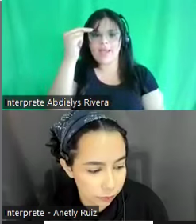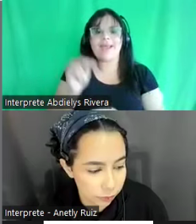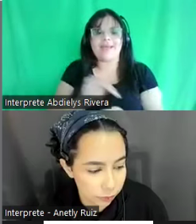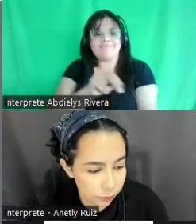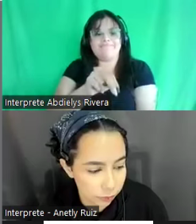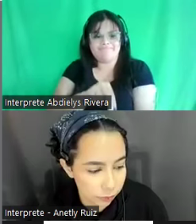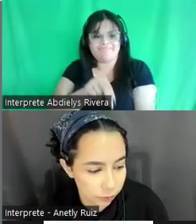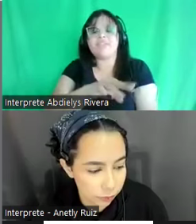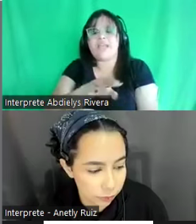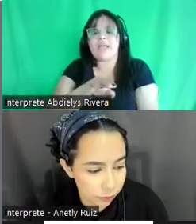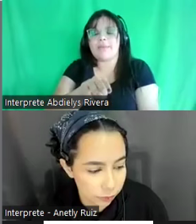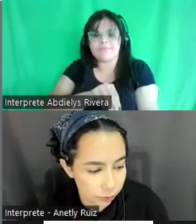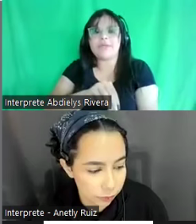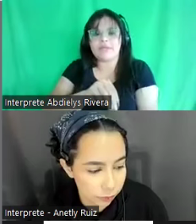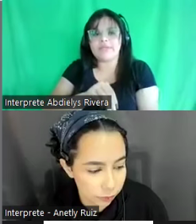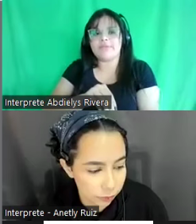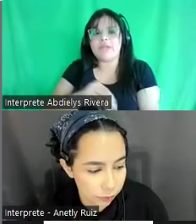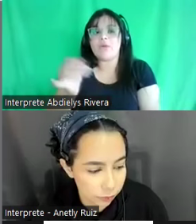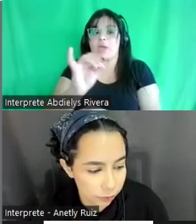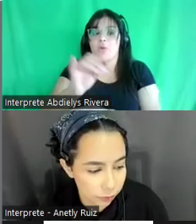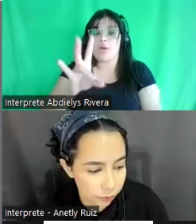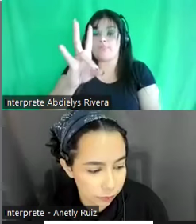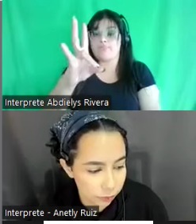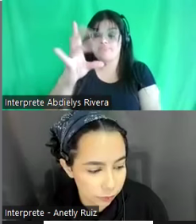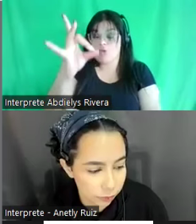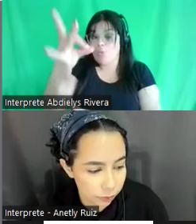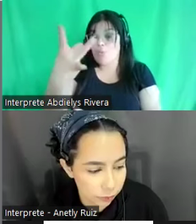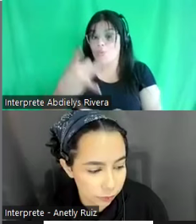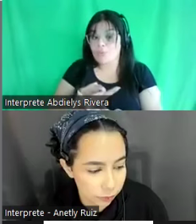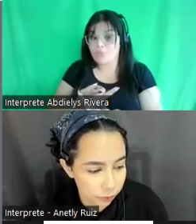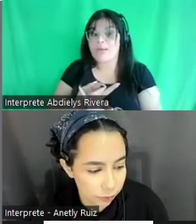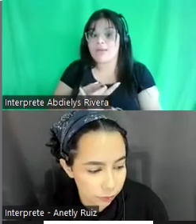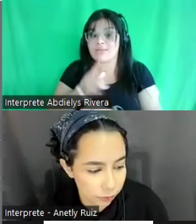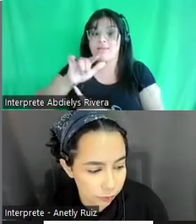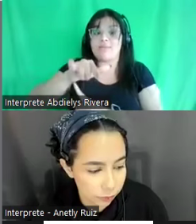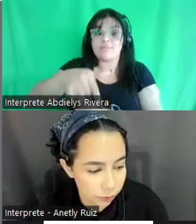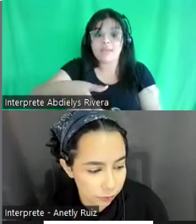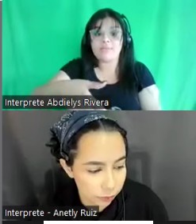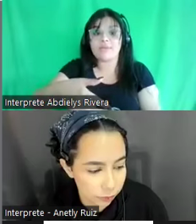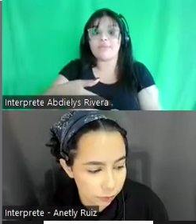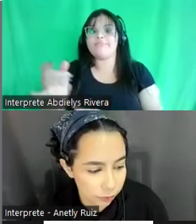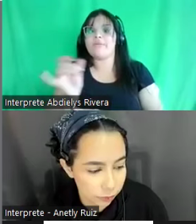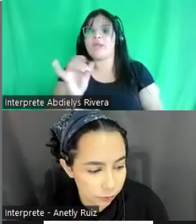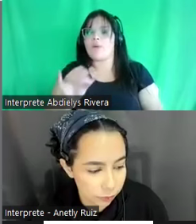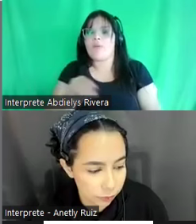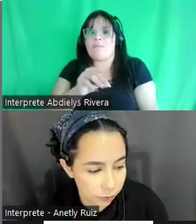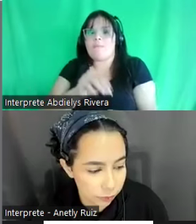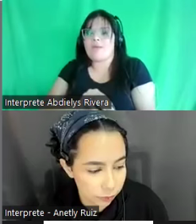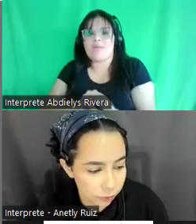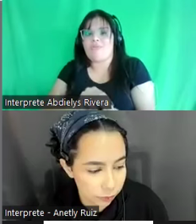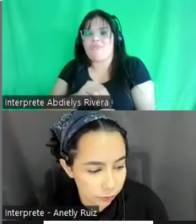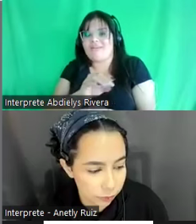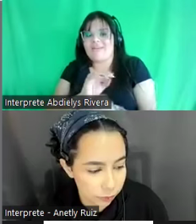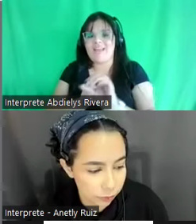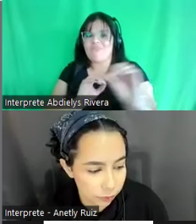nuevos, servicios de seguimiento de APS con un médico generalista en lugar del psiquiatra. ¿Cuál es la pregunta que nos trae la